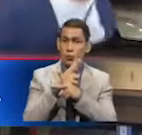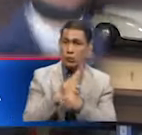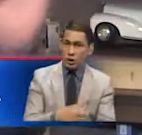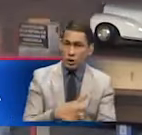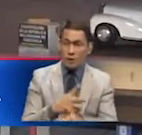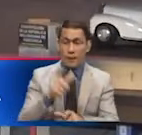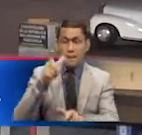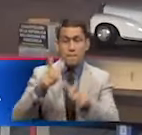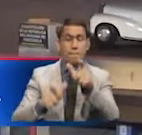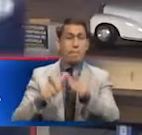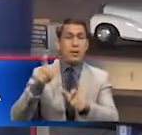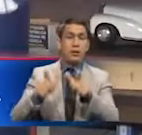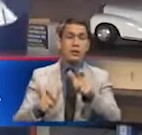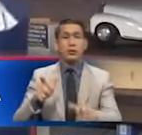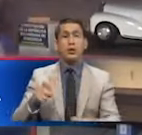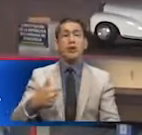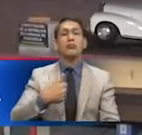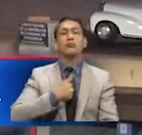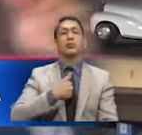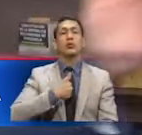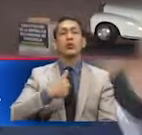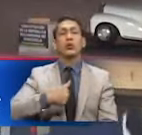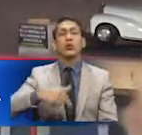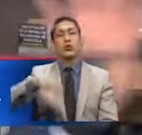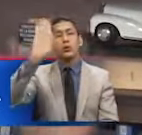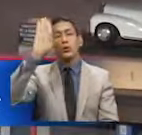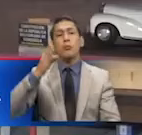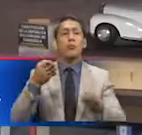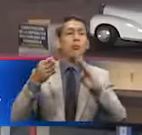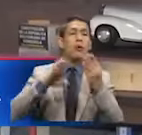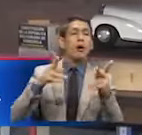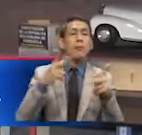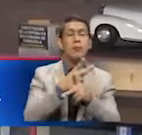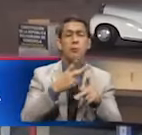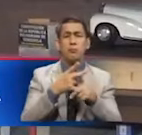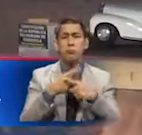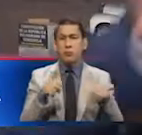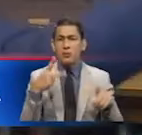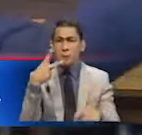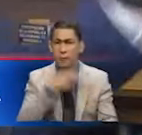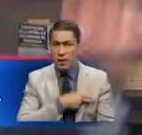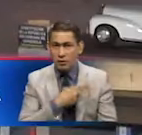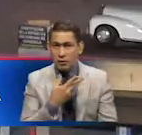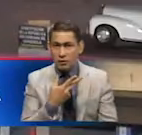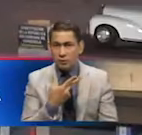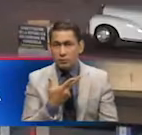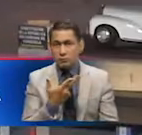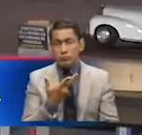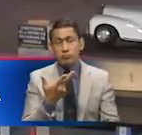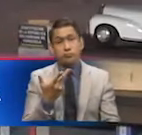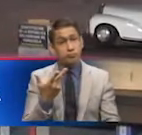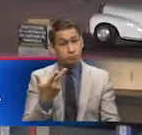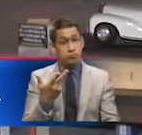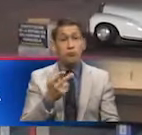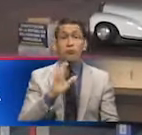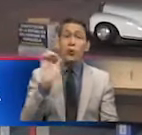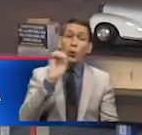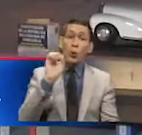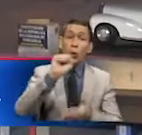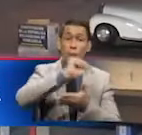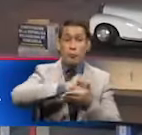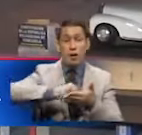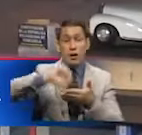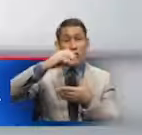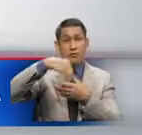decir, yo tengo esta enfermedad, practíqueme una eutanasia, me doy por fallecido y me voy a otro país para evadir, por ejemplo,